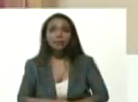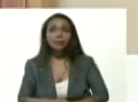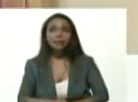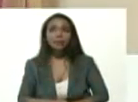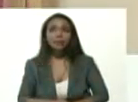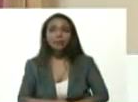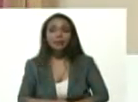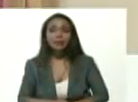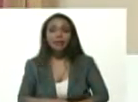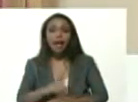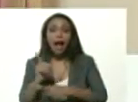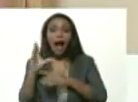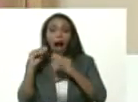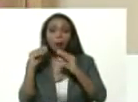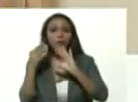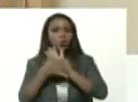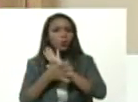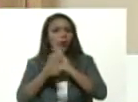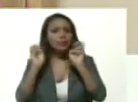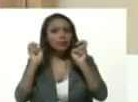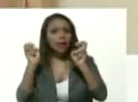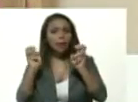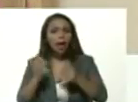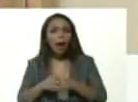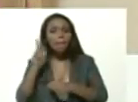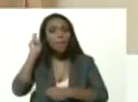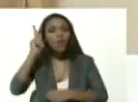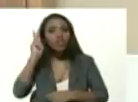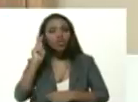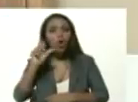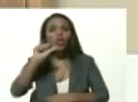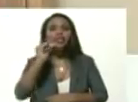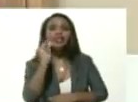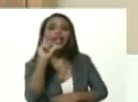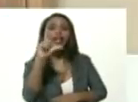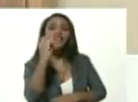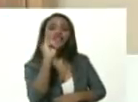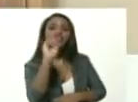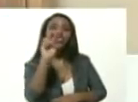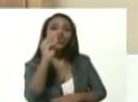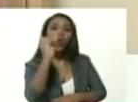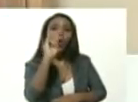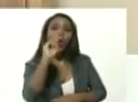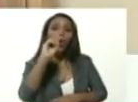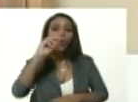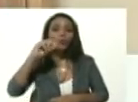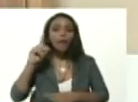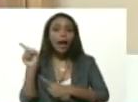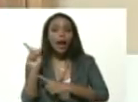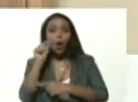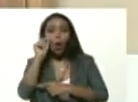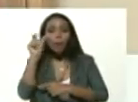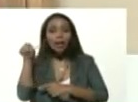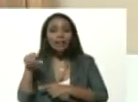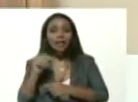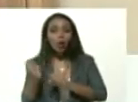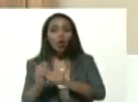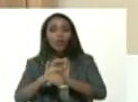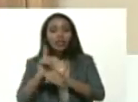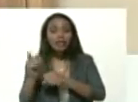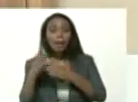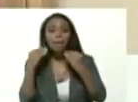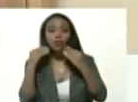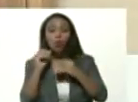Aquí él habla, fíjense ustedes, el profesor Sirio Quintero dice, el parásito intracelular coronavirus es expresión de la más